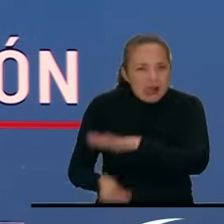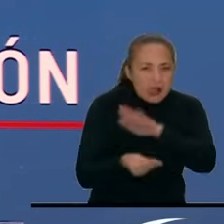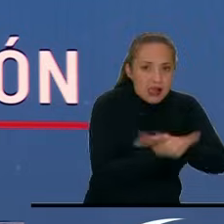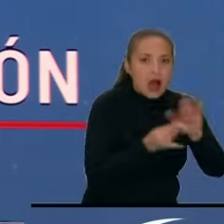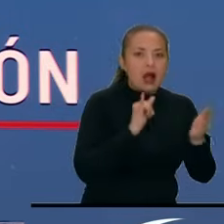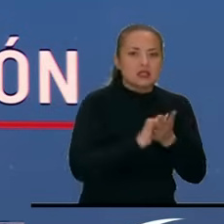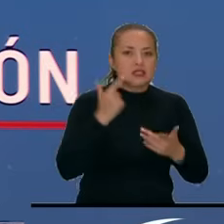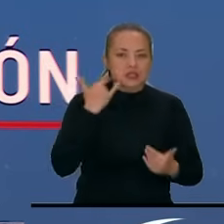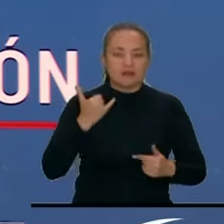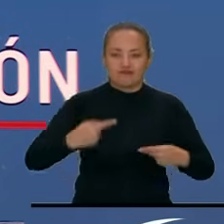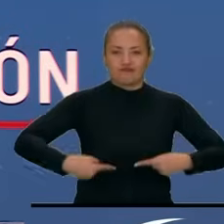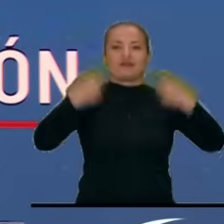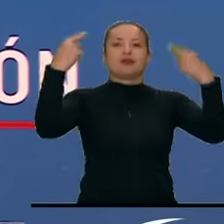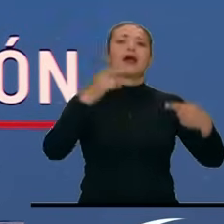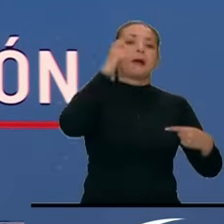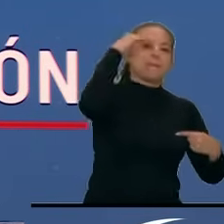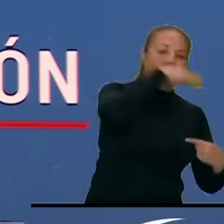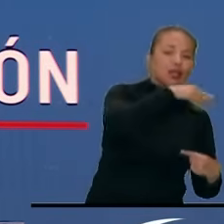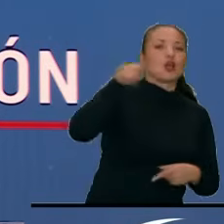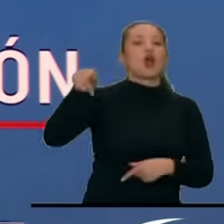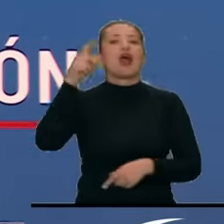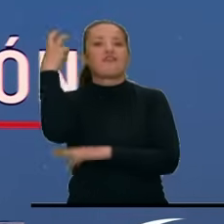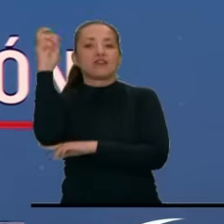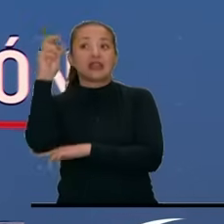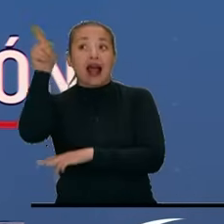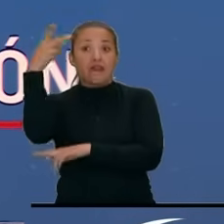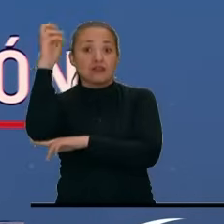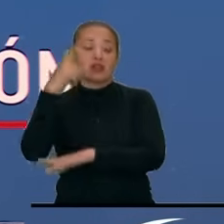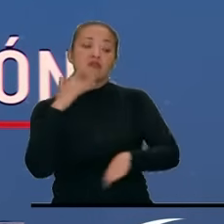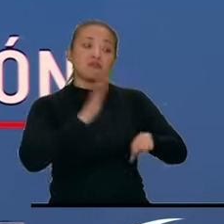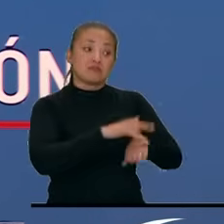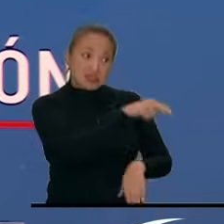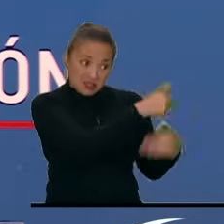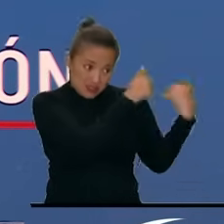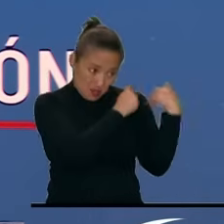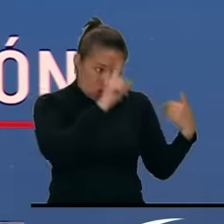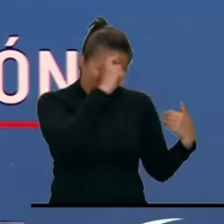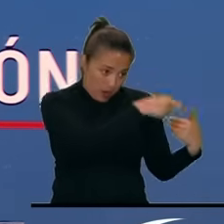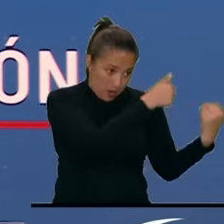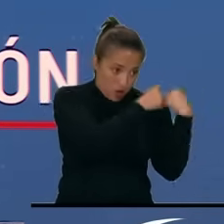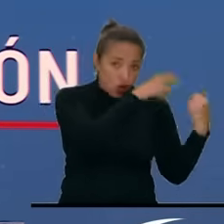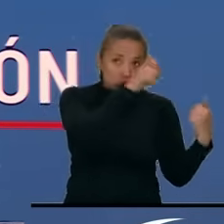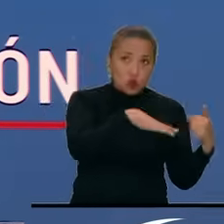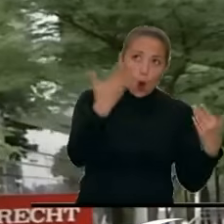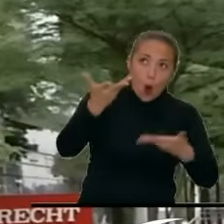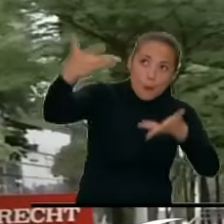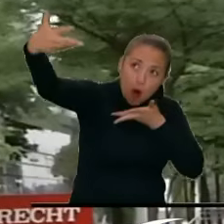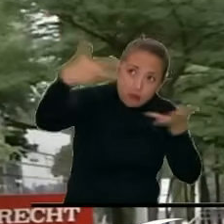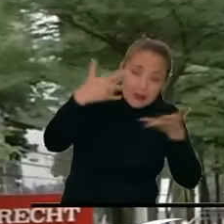desde Washington que El Ejecutivo no es el encargado de la cooperación judicial con Estados Unidos